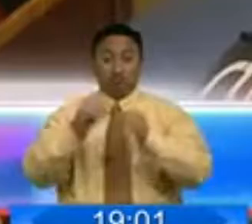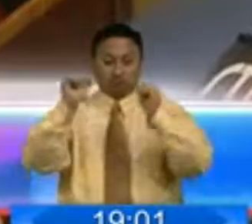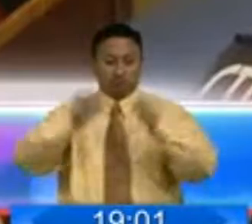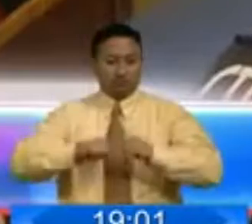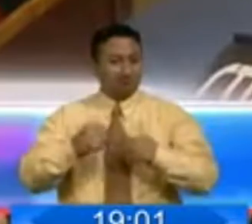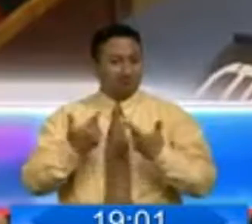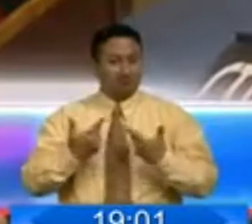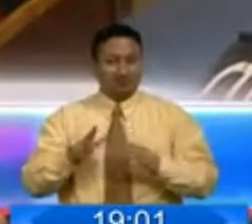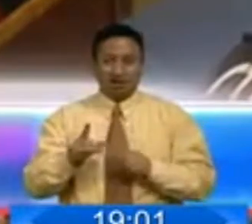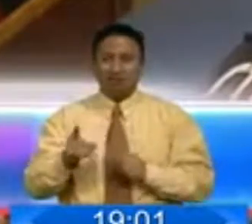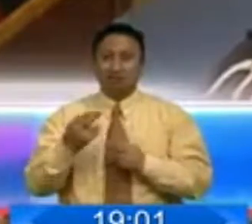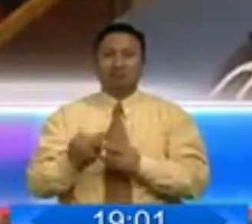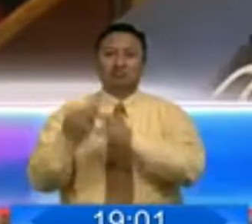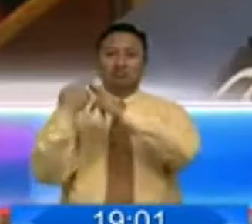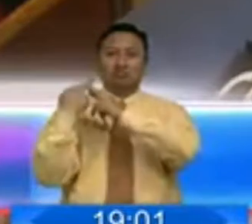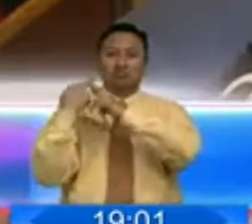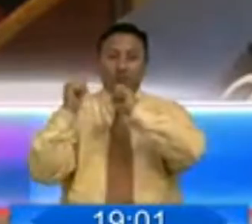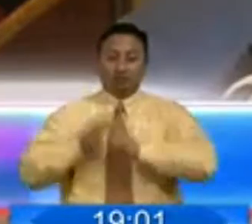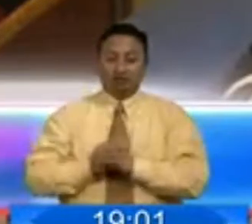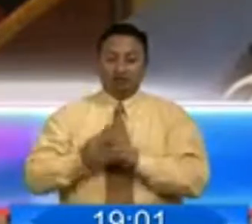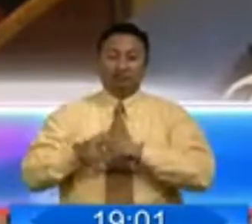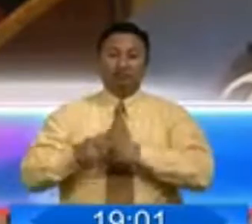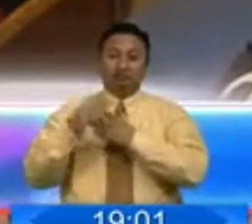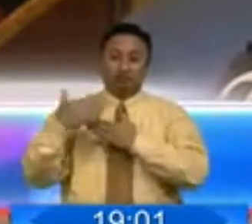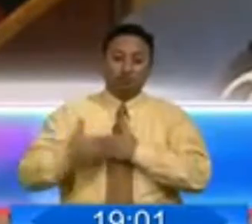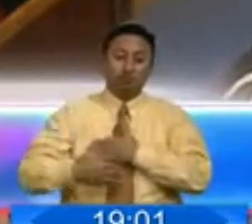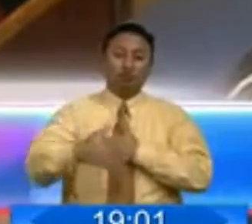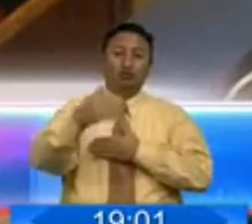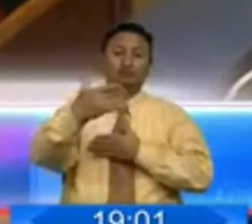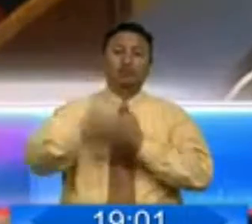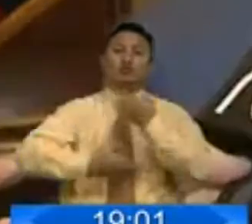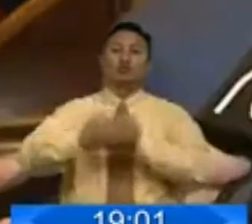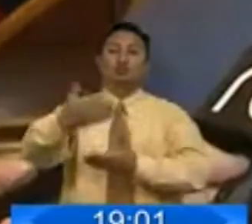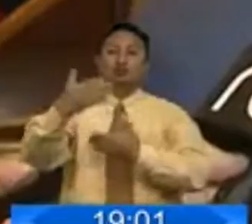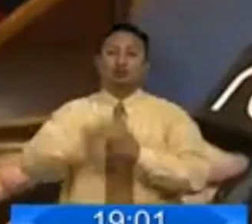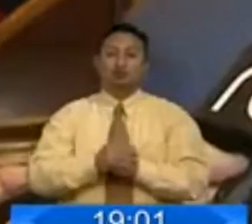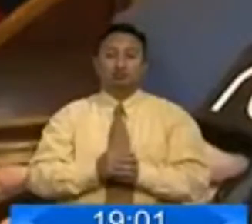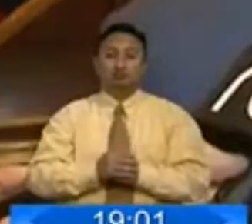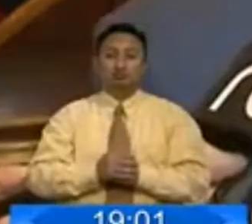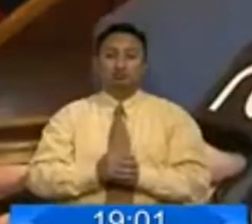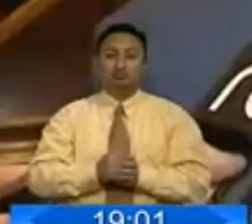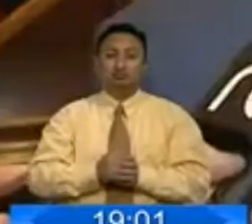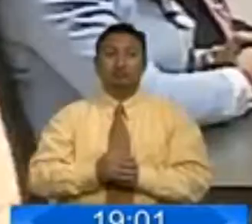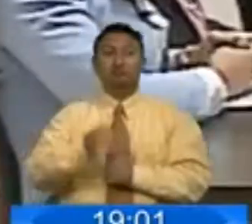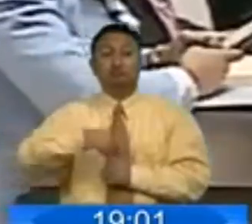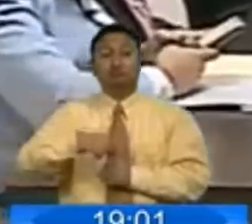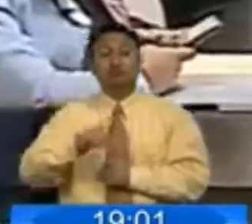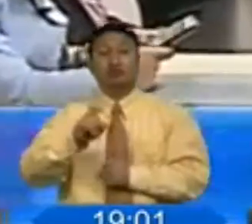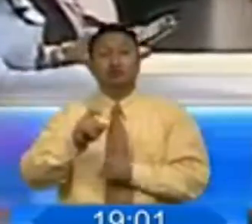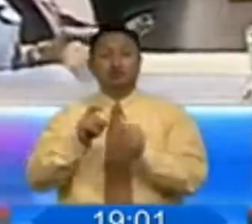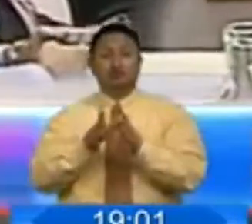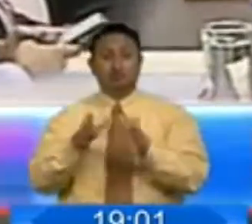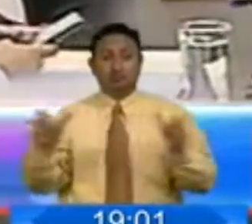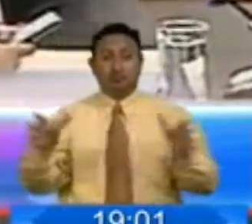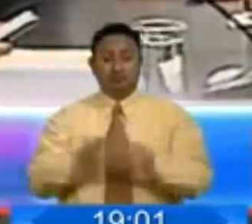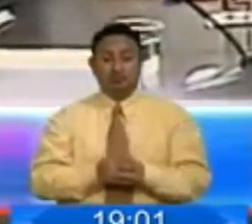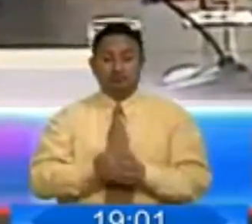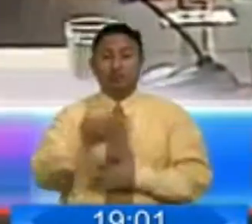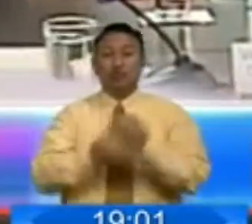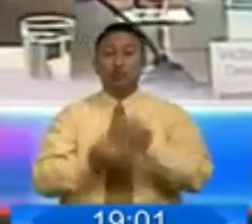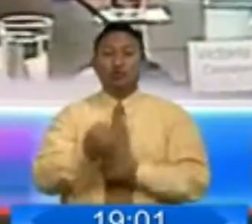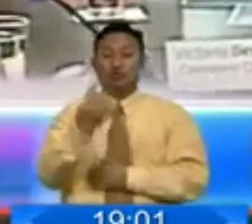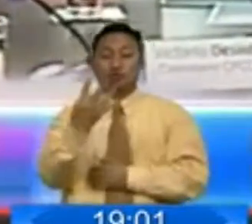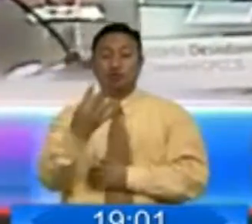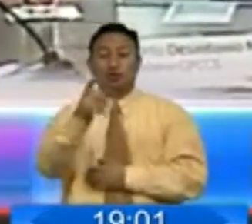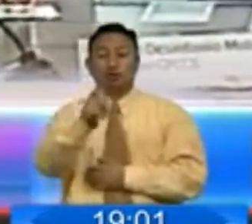absoluta competencia para llevar adelante un proceso de control político que creo debe ser ampliado juicio que podría abarcar a los